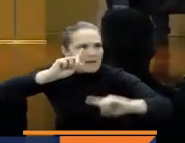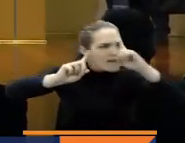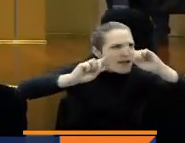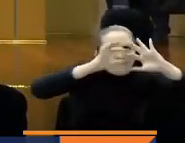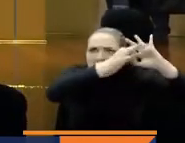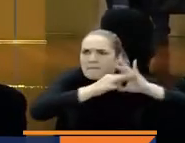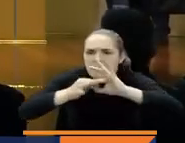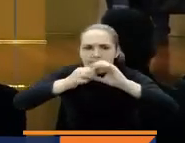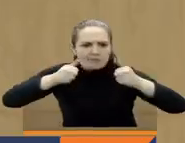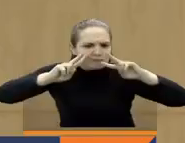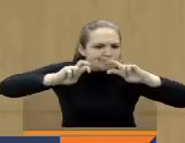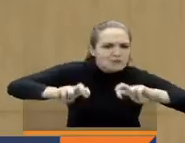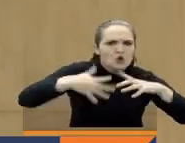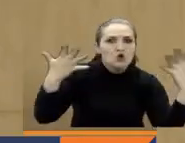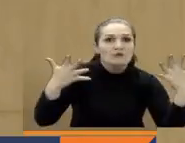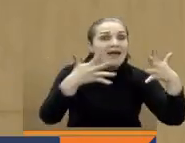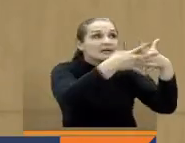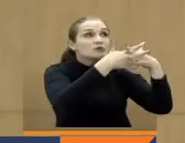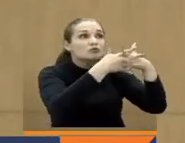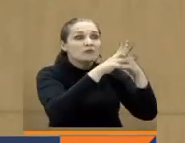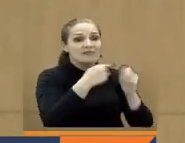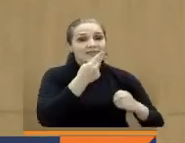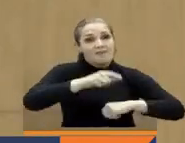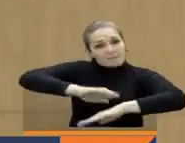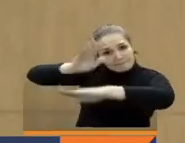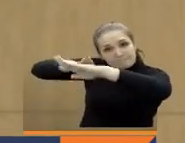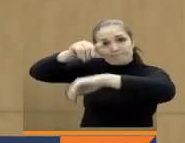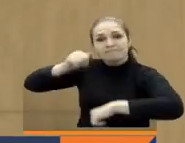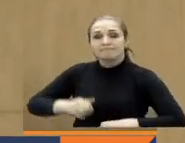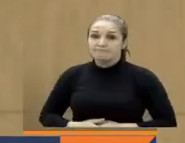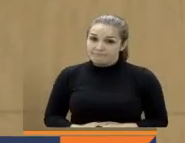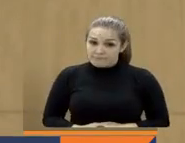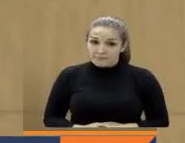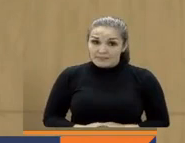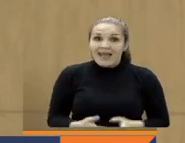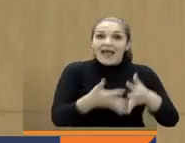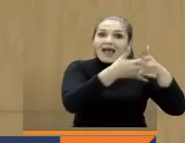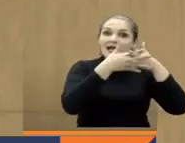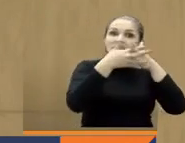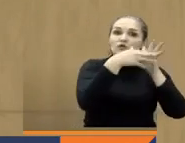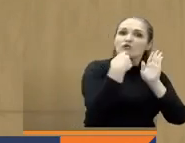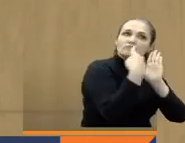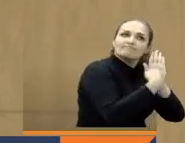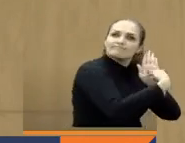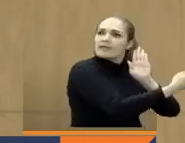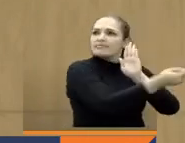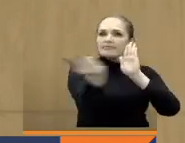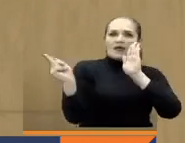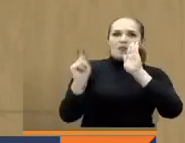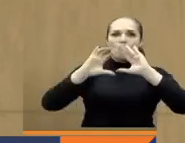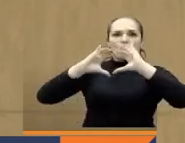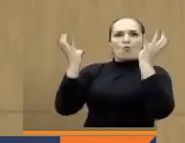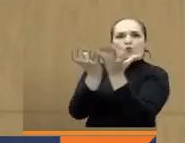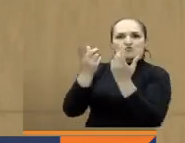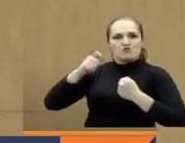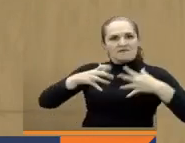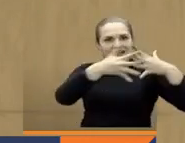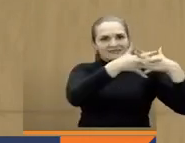Estados Unidos es indispensable. Y esa declaración tiene como objetivo no solamente